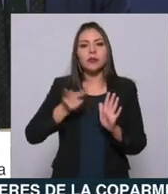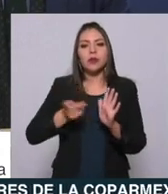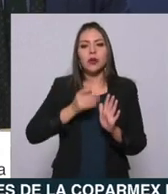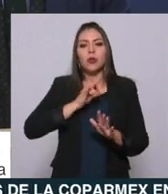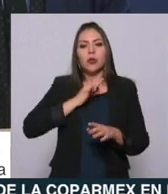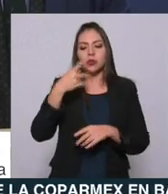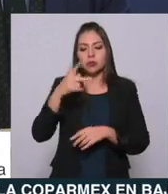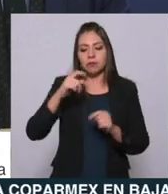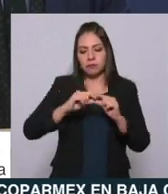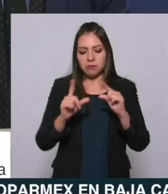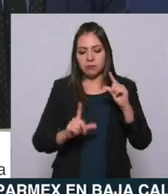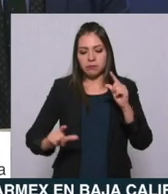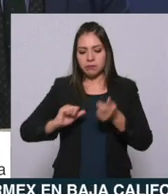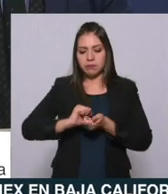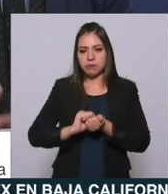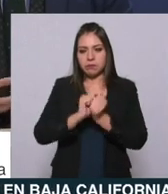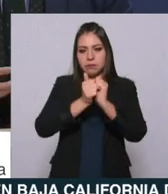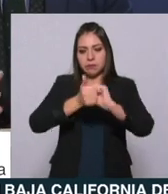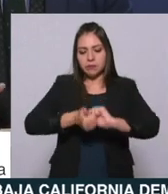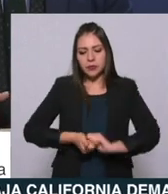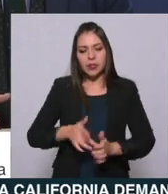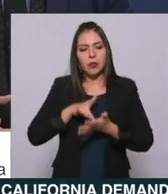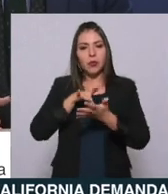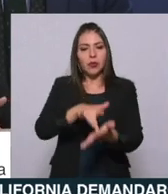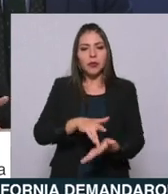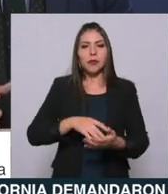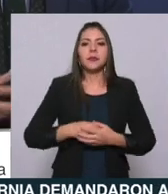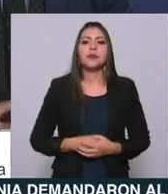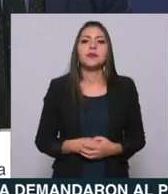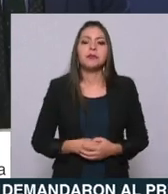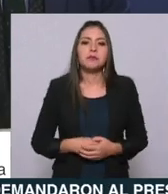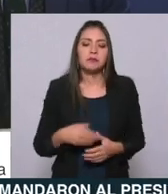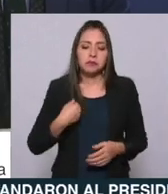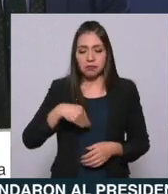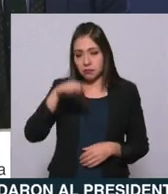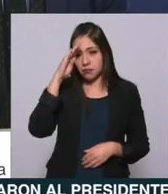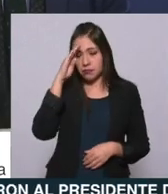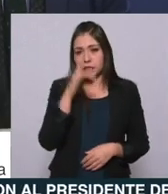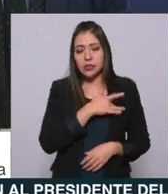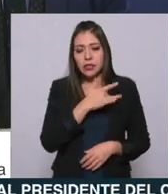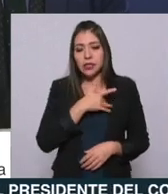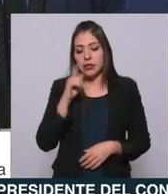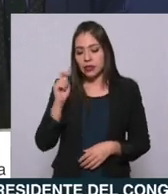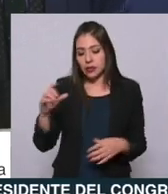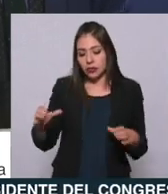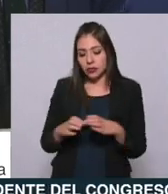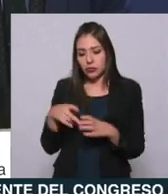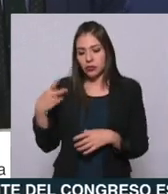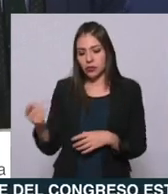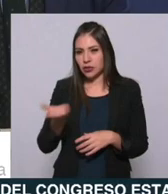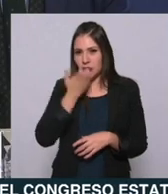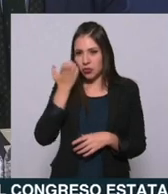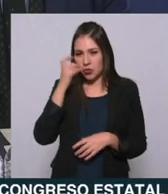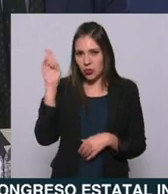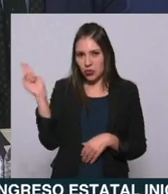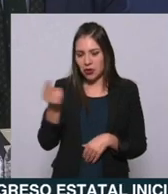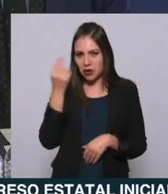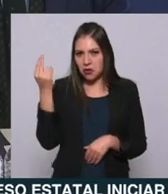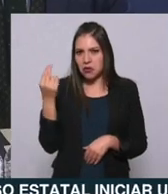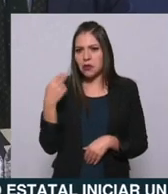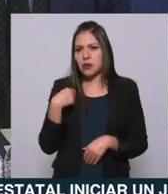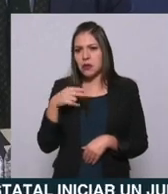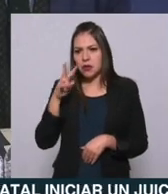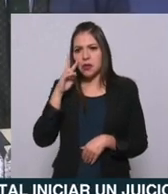del país. Y sí nos parece que desde la particularidad de las universidades sí vemos central